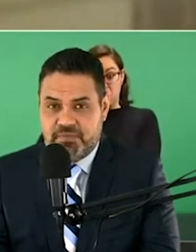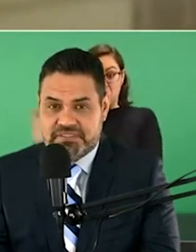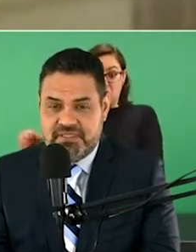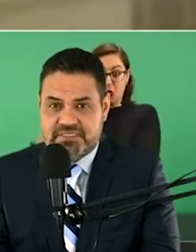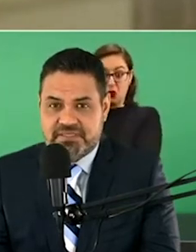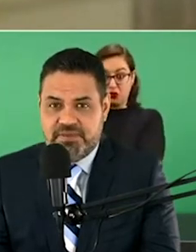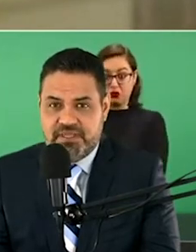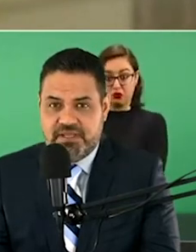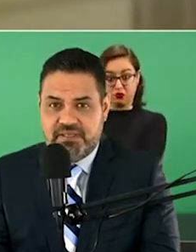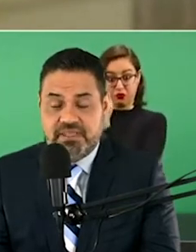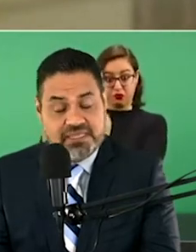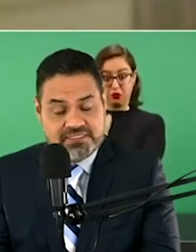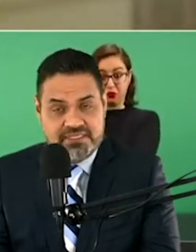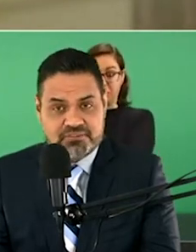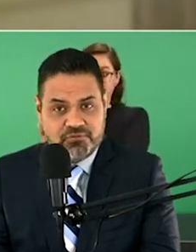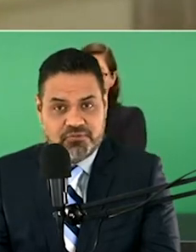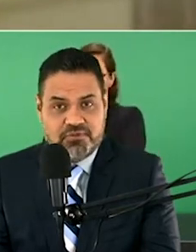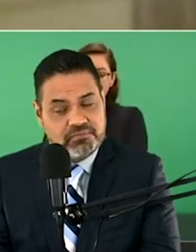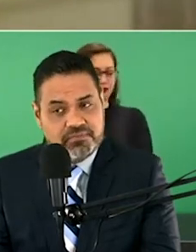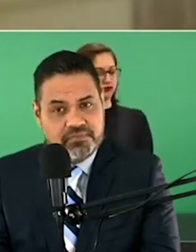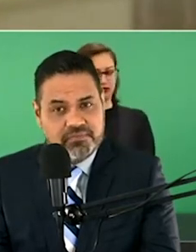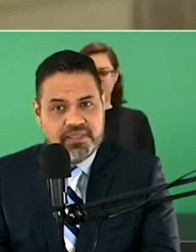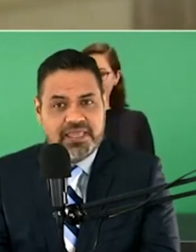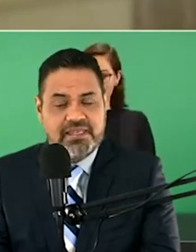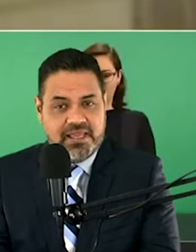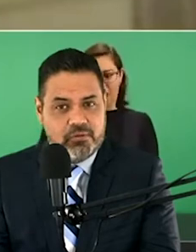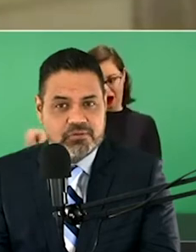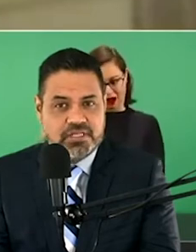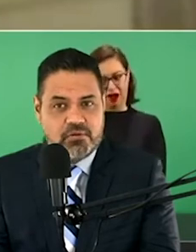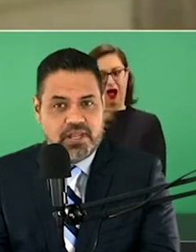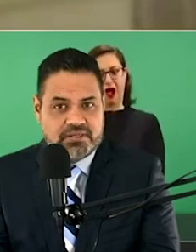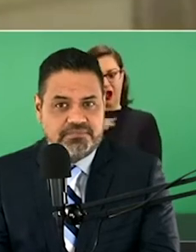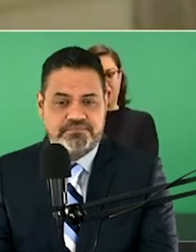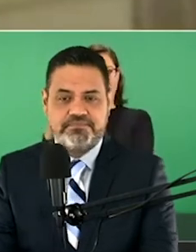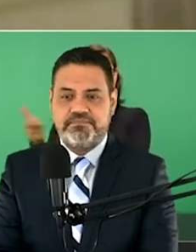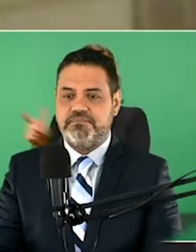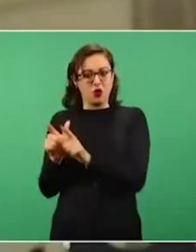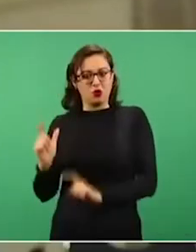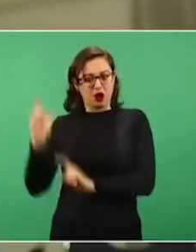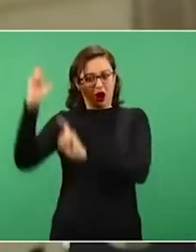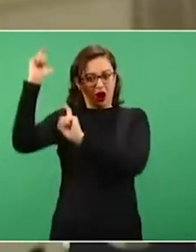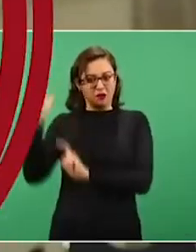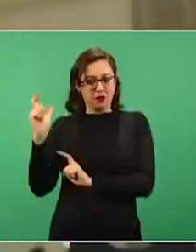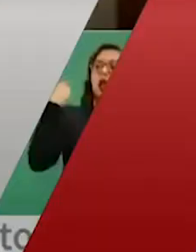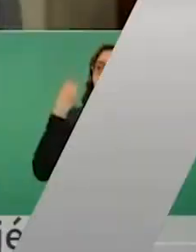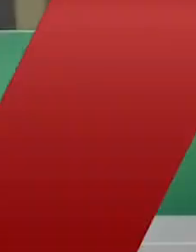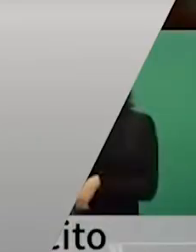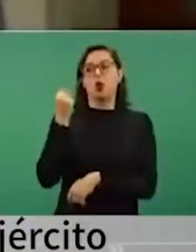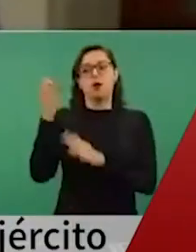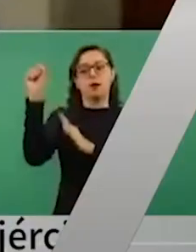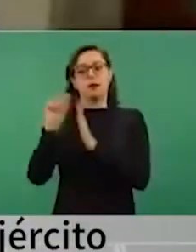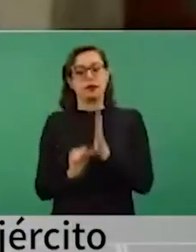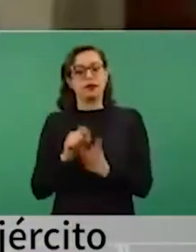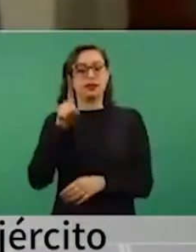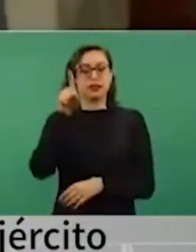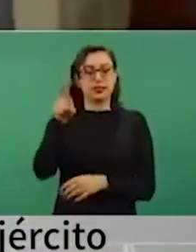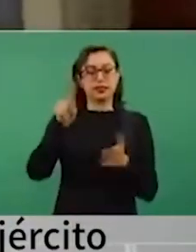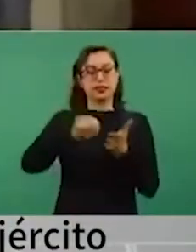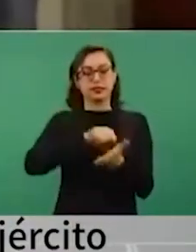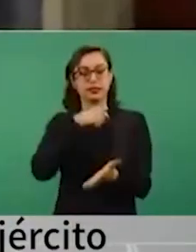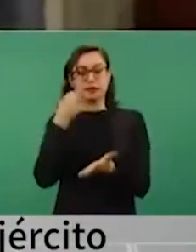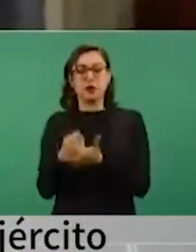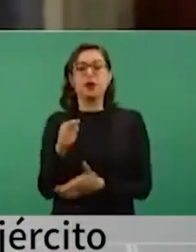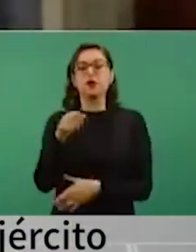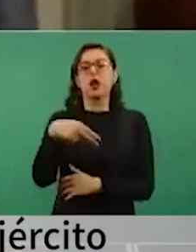plantearon al presidente esta mañana y así estuvo el diálogo circular. Hace dos días se abordó aquí ese